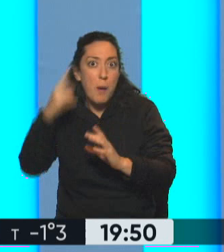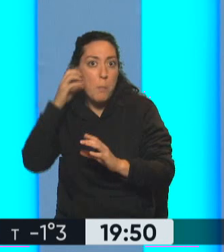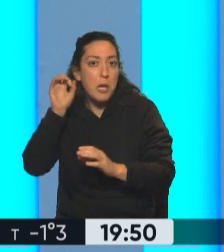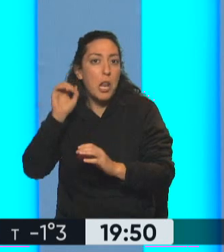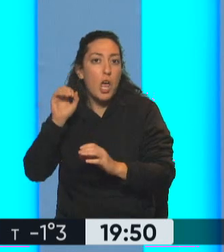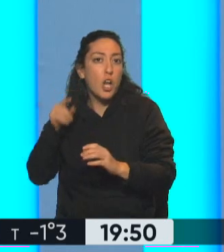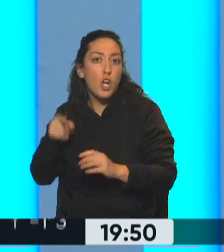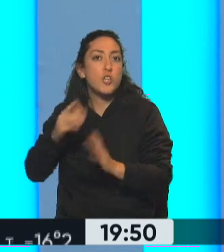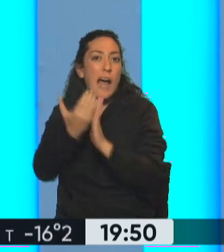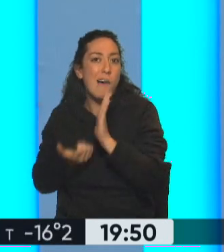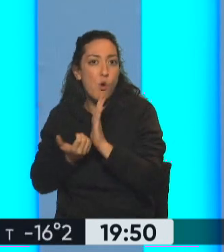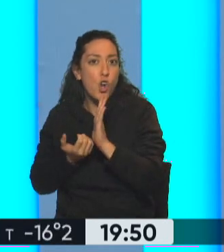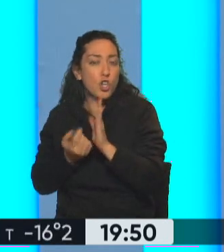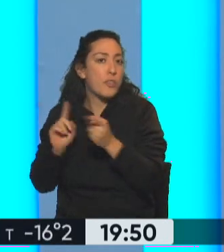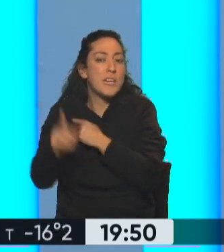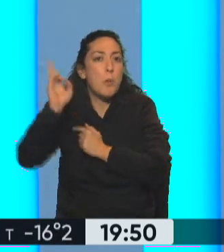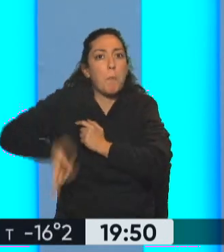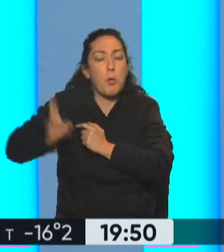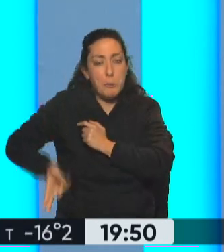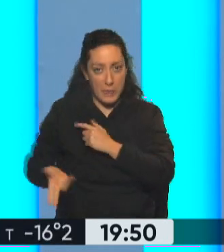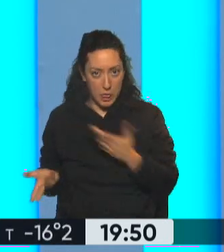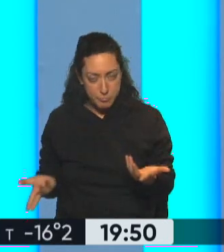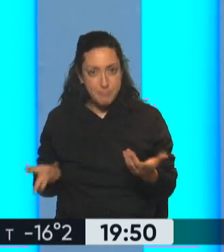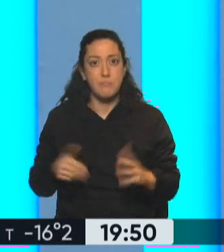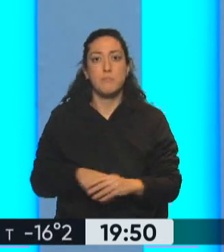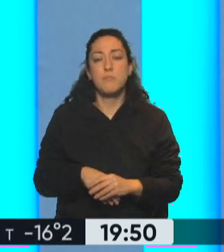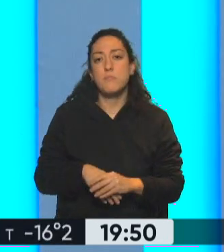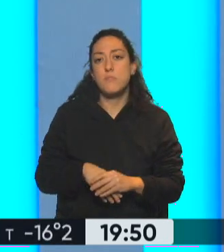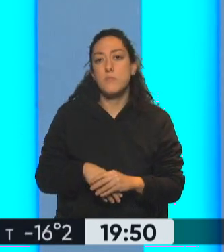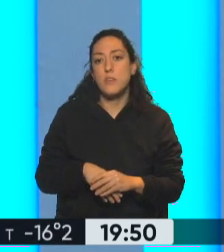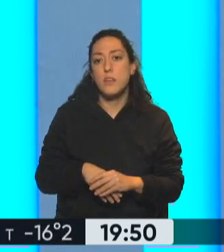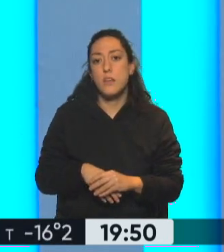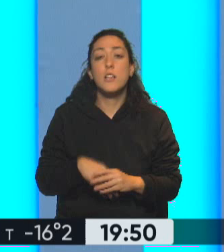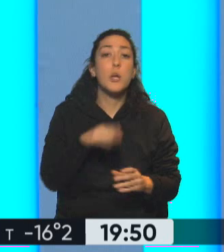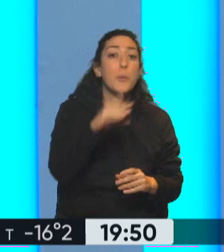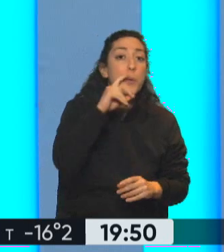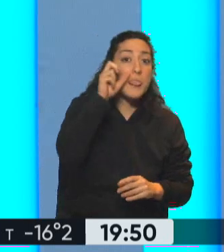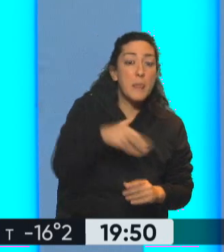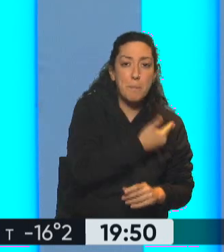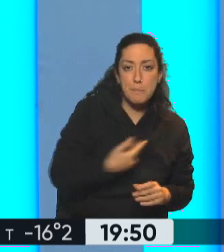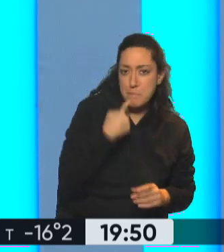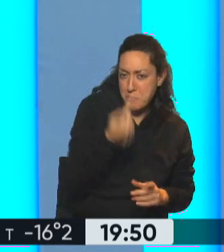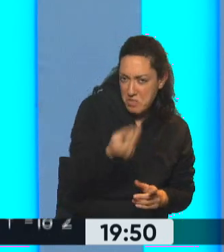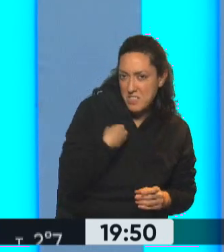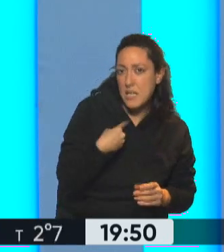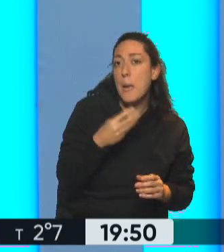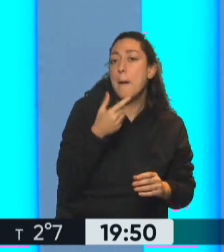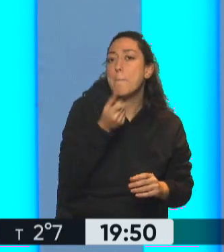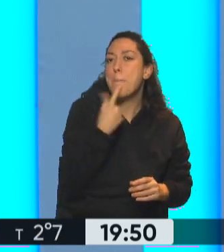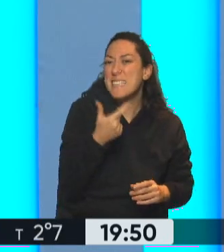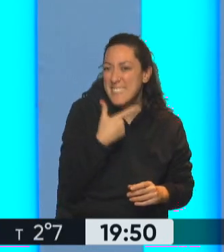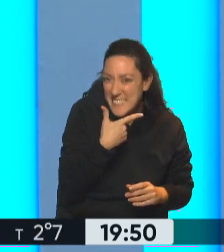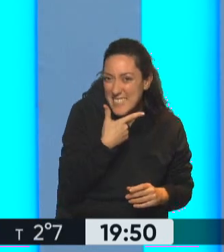hicieron, prohíben directamente el aborto. ¿Qué básicamente plantea Biden? Bueno, que se garantice, por ejemplo, las pastillas que